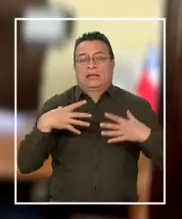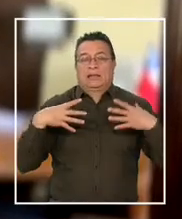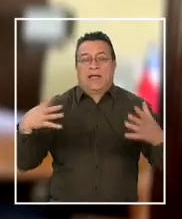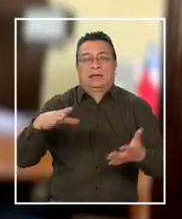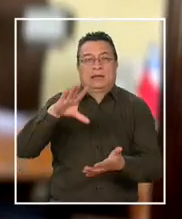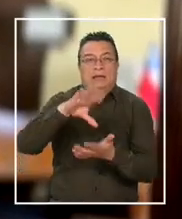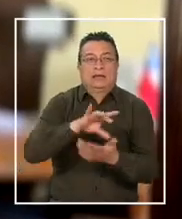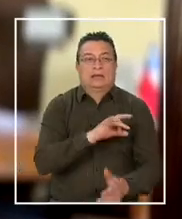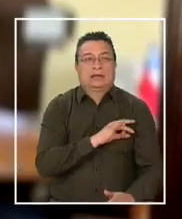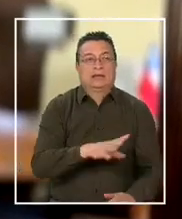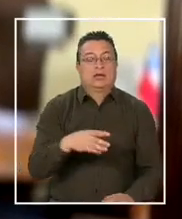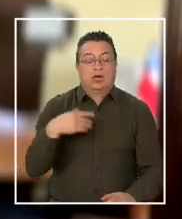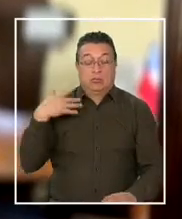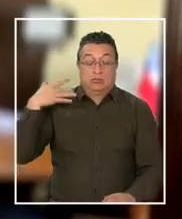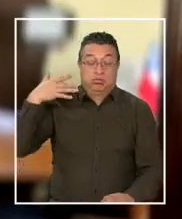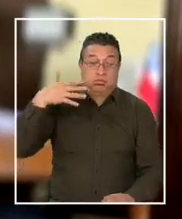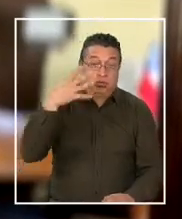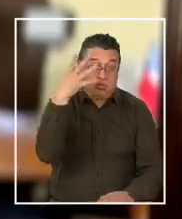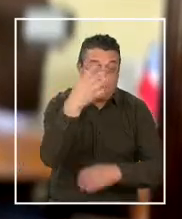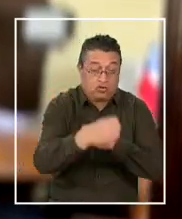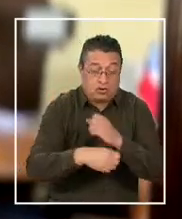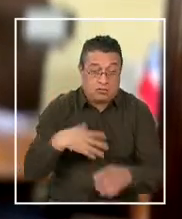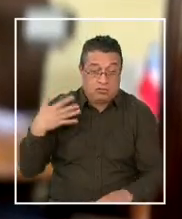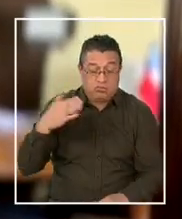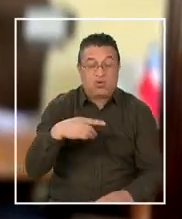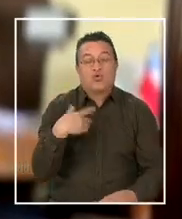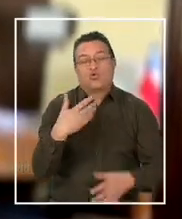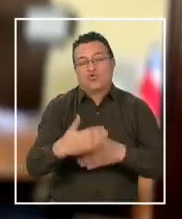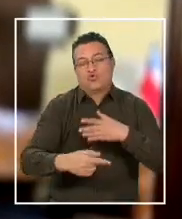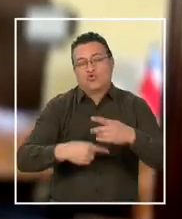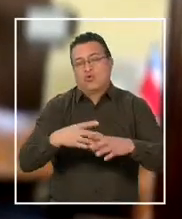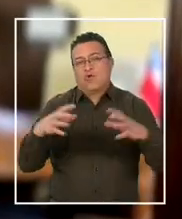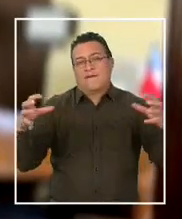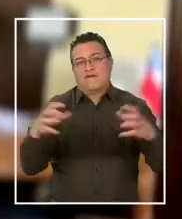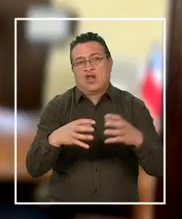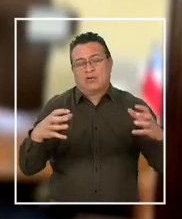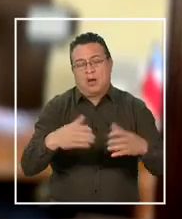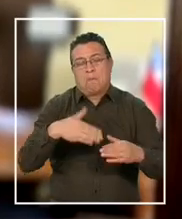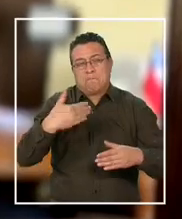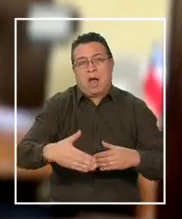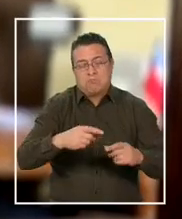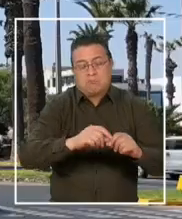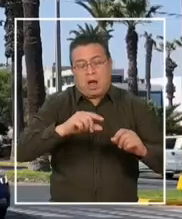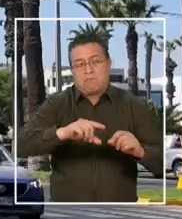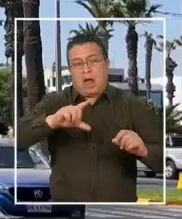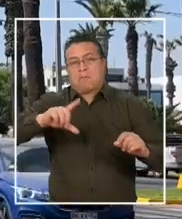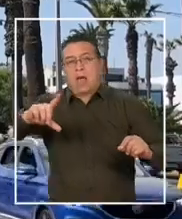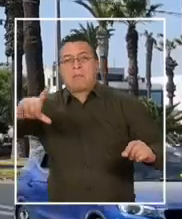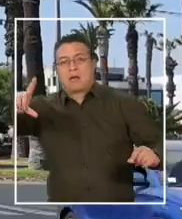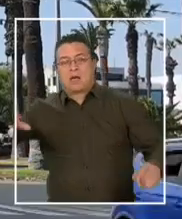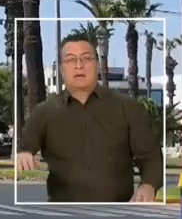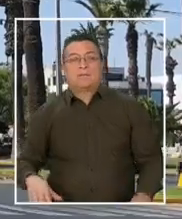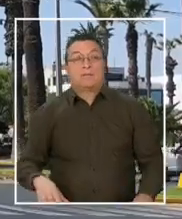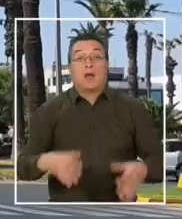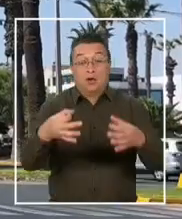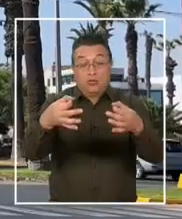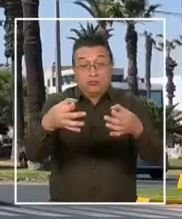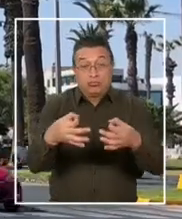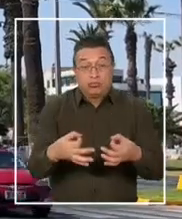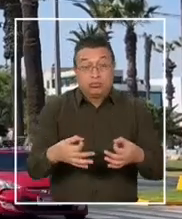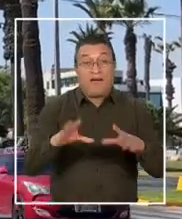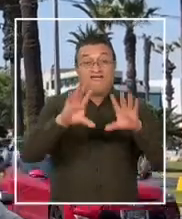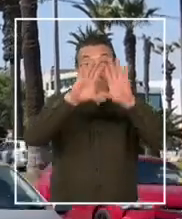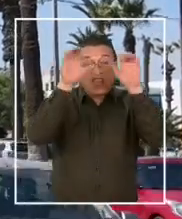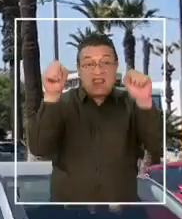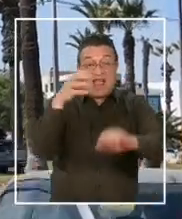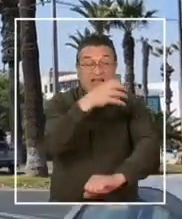país, por lo menos en los últimos 4 años, en una espiral de violencia que ha venido en aumento. Según cifras de la Fiscalía Regional,